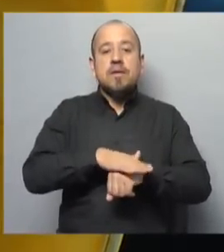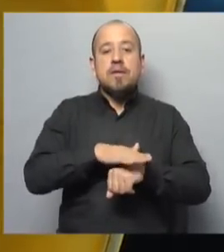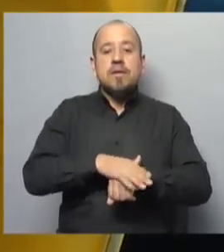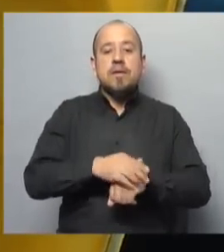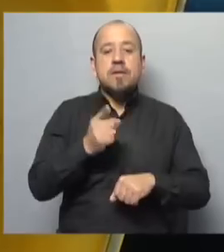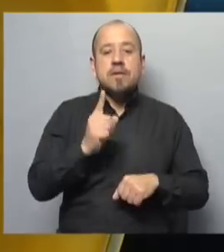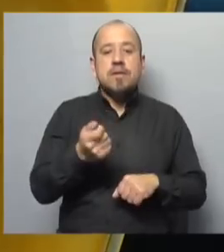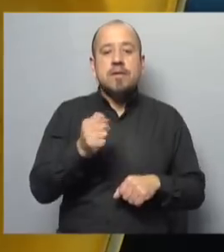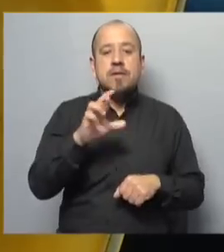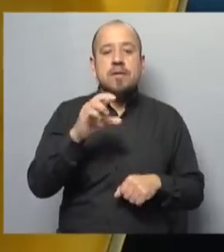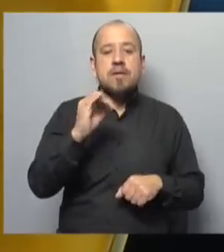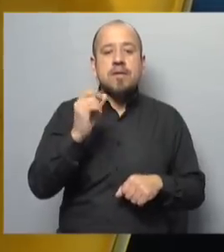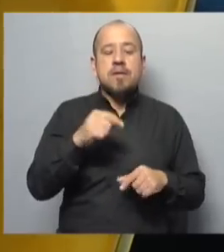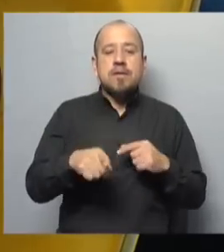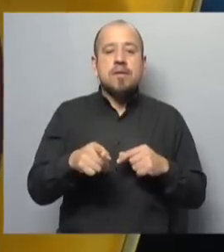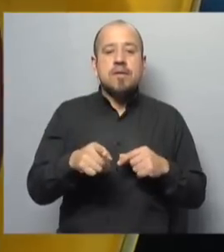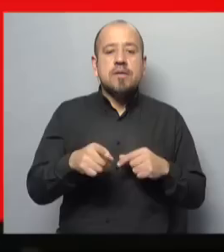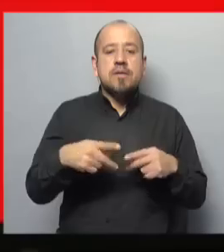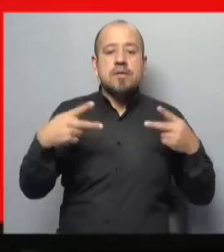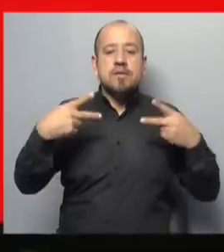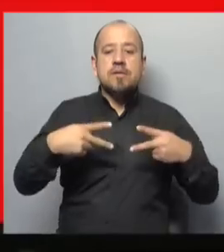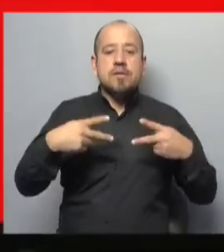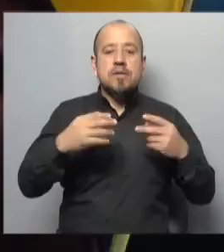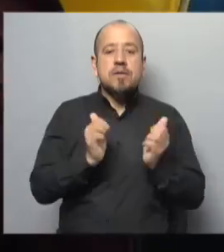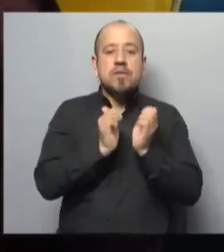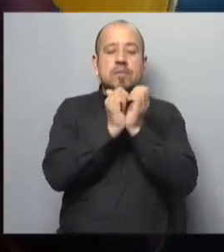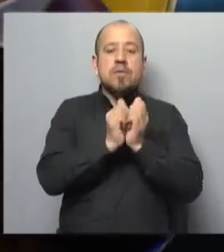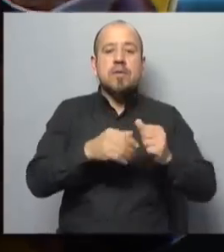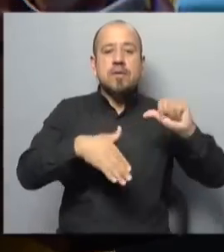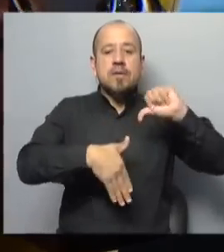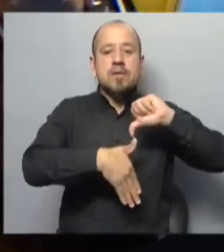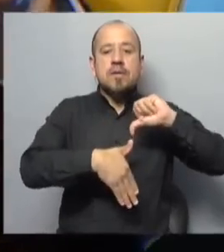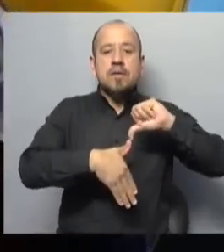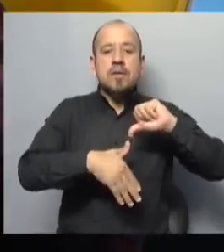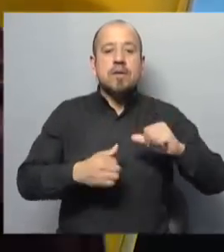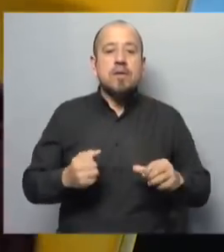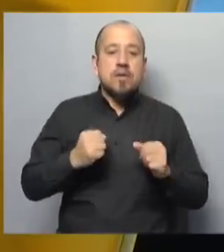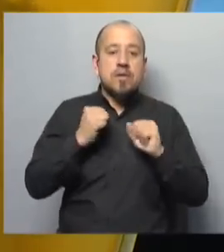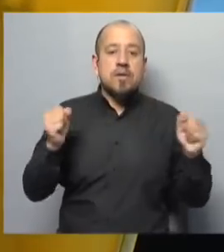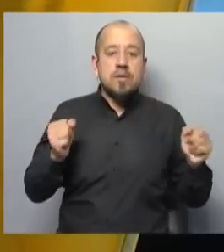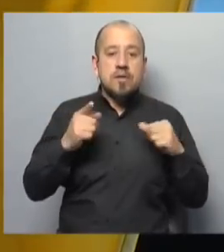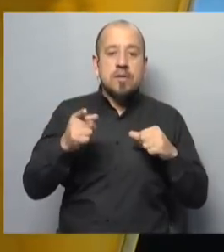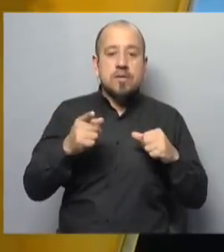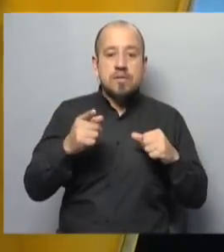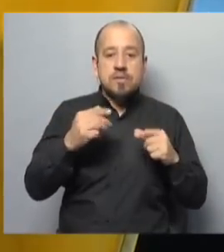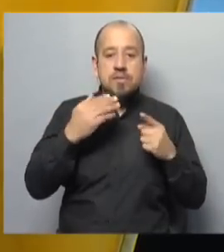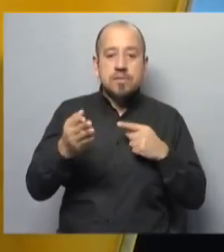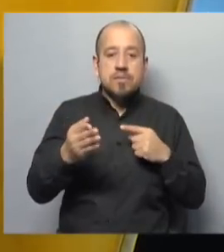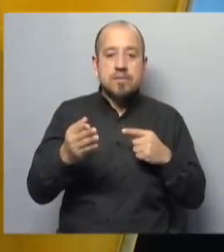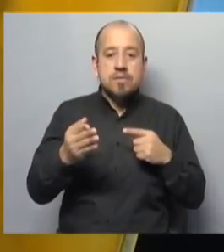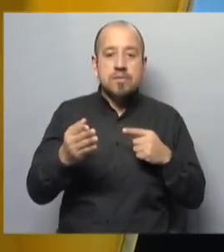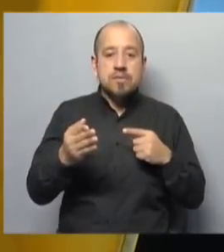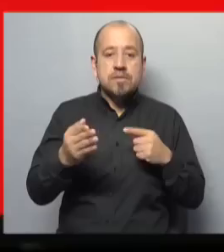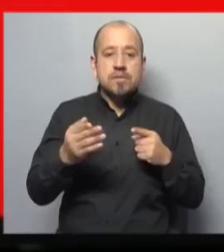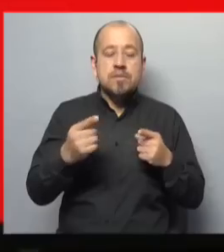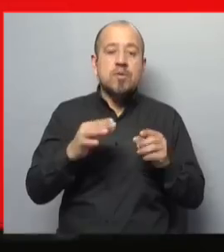con tablas y en la que sale a gritarlo y apretar en el palo y en vez de entrar pincha otro